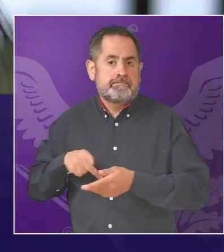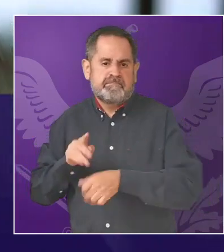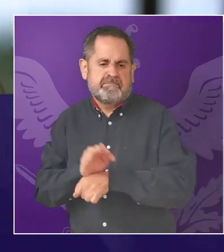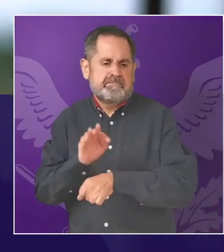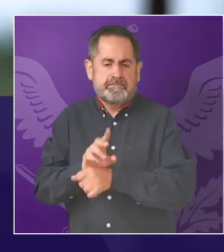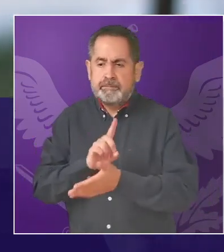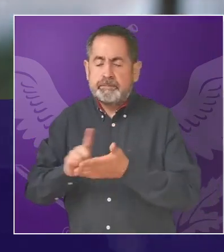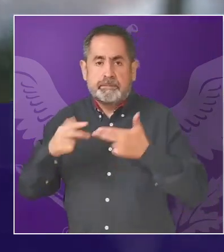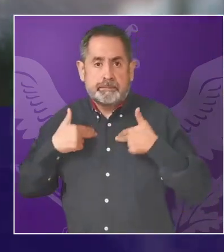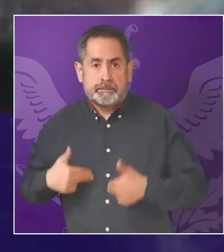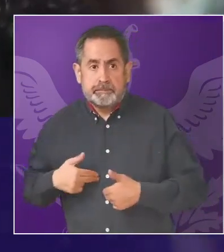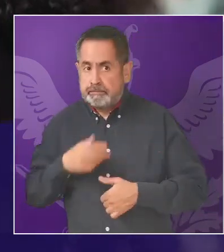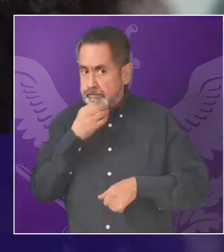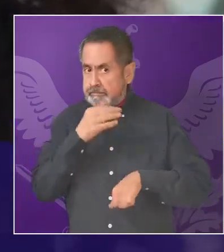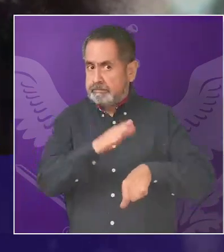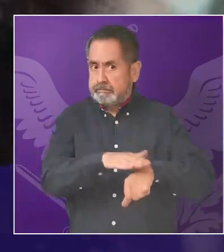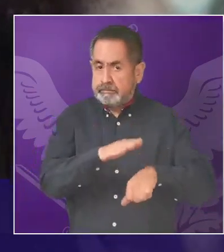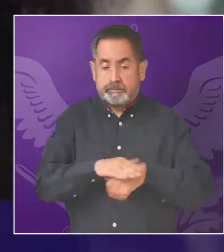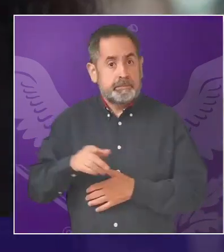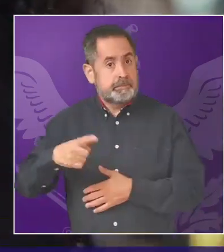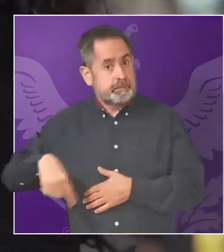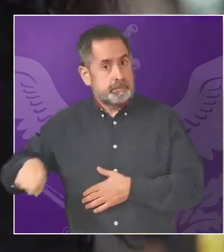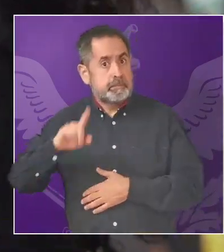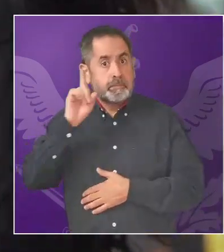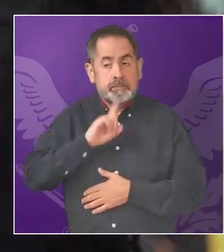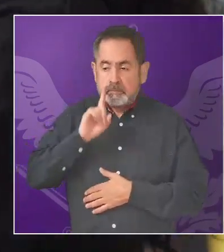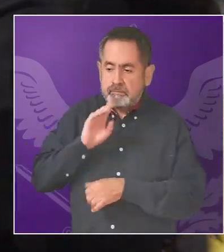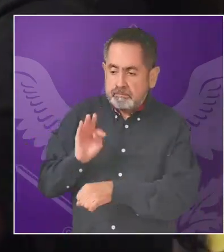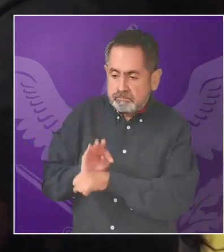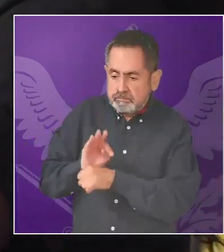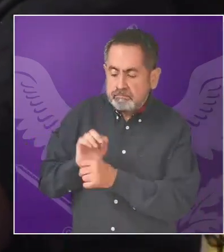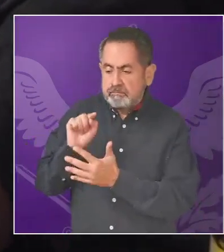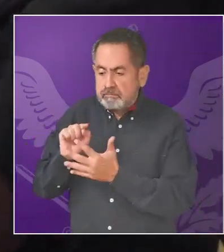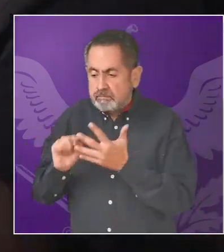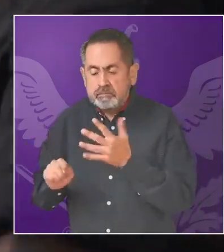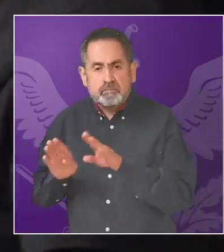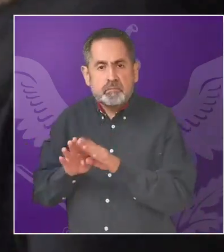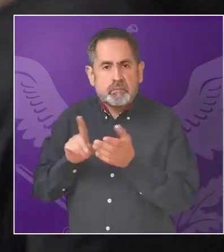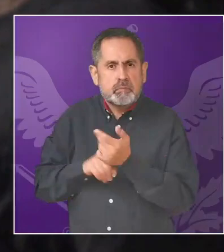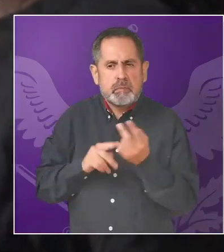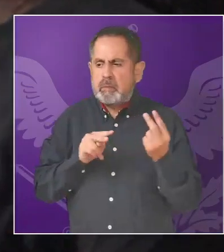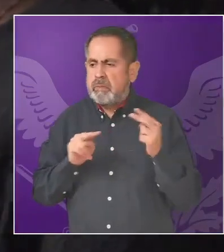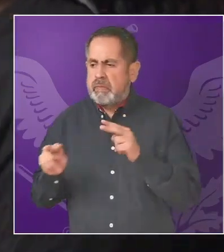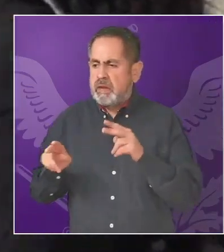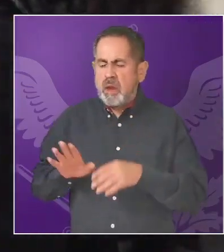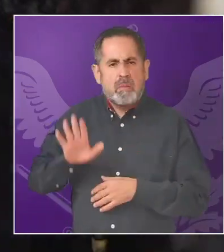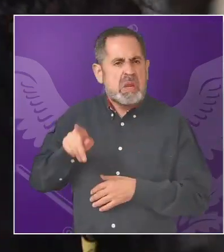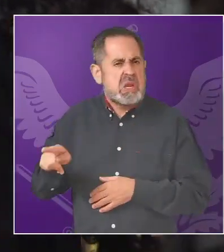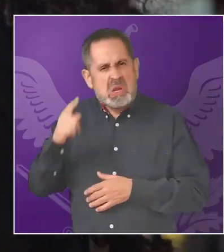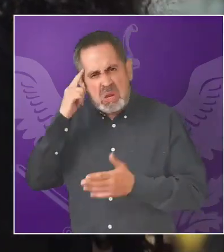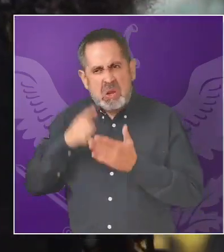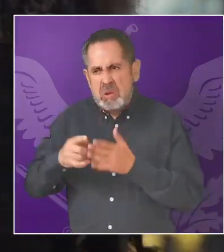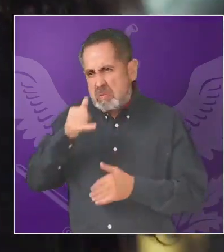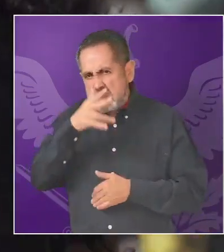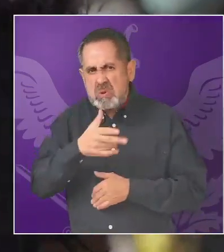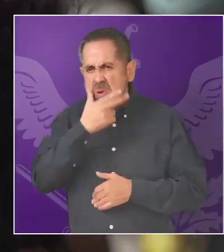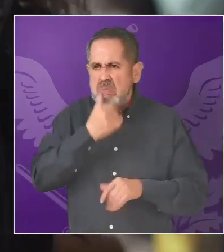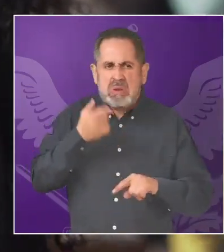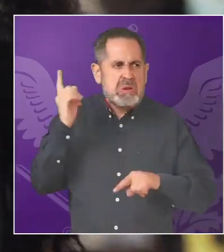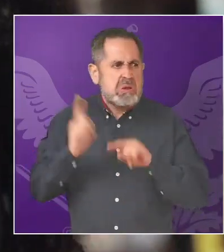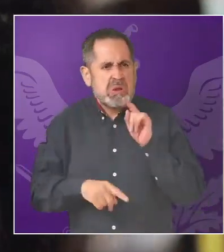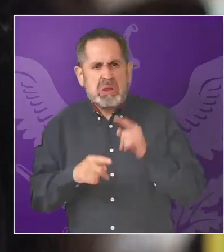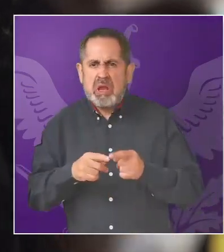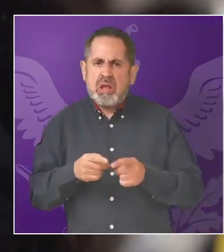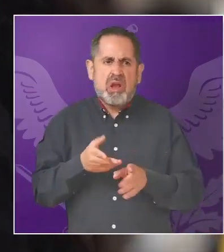derechos humanos, y observó que las defensoras de los derechos humanos, cuyas acciones se percibían como un desafío a los sistemas